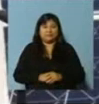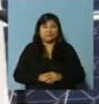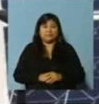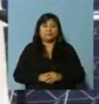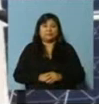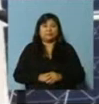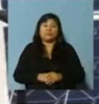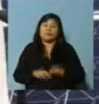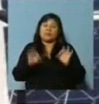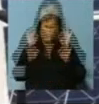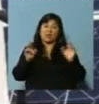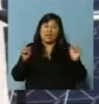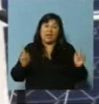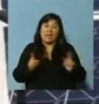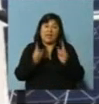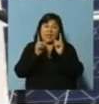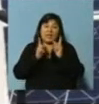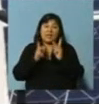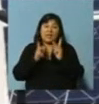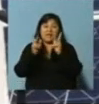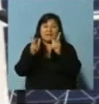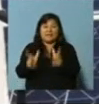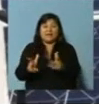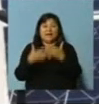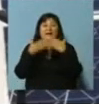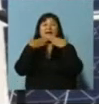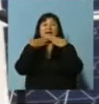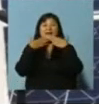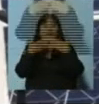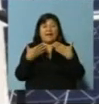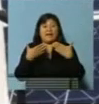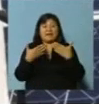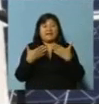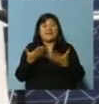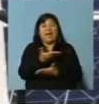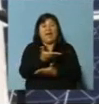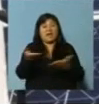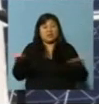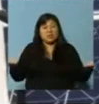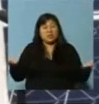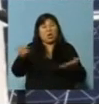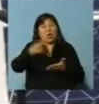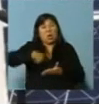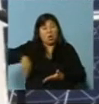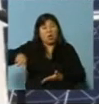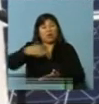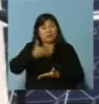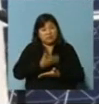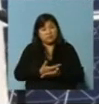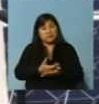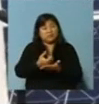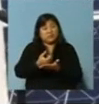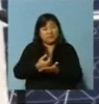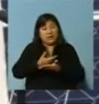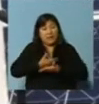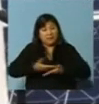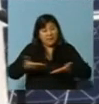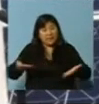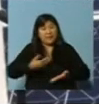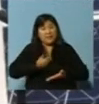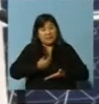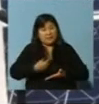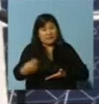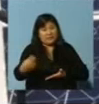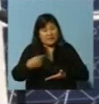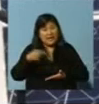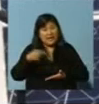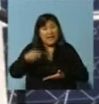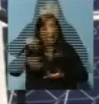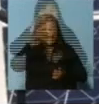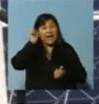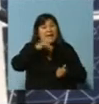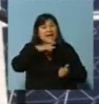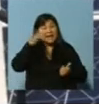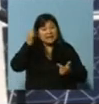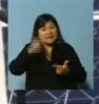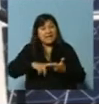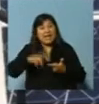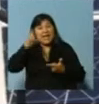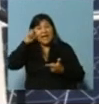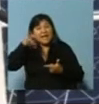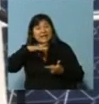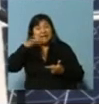Señores, simplemente quiero agradecerles que nos hayan permitido a EGESA y ESETSA ser parte de este proyecto